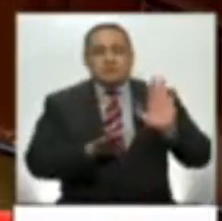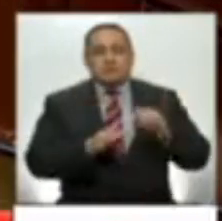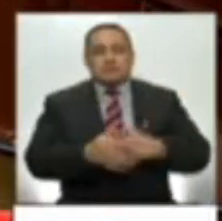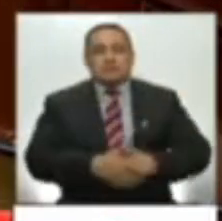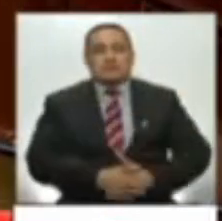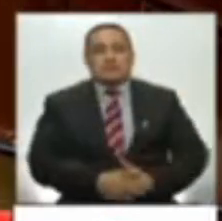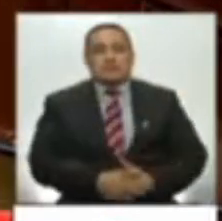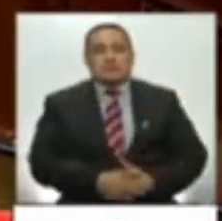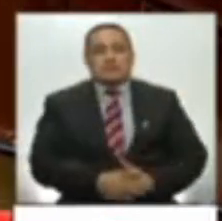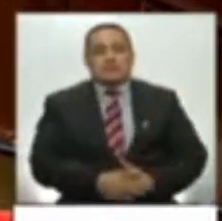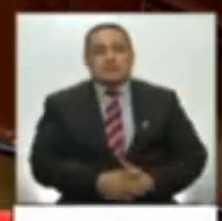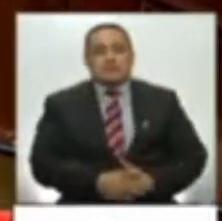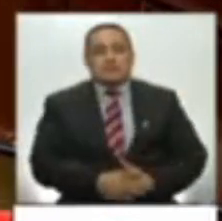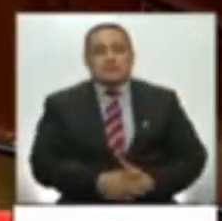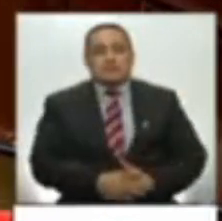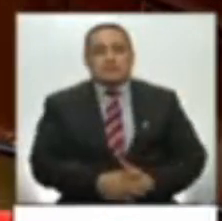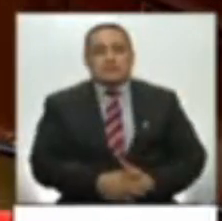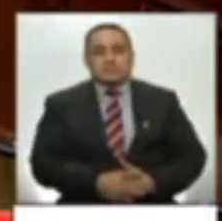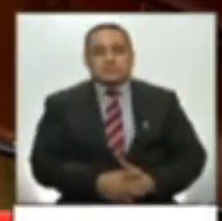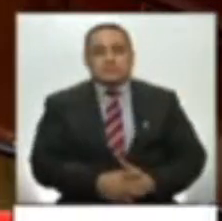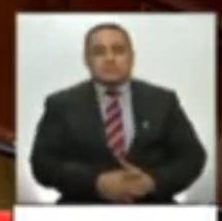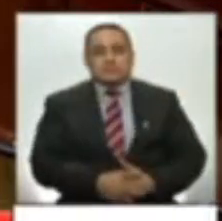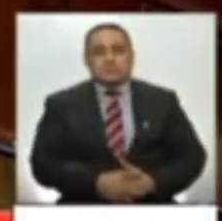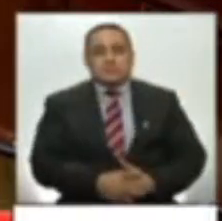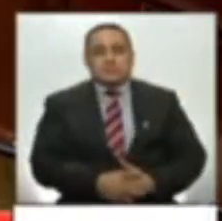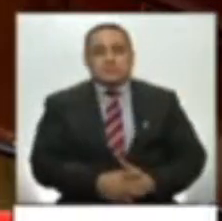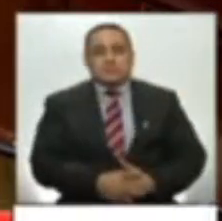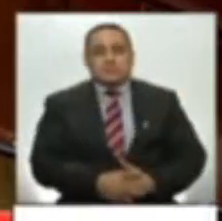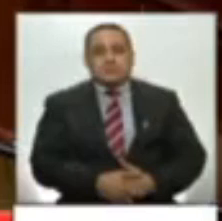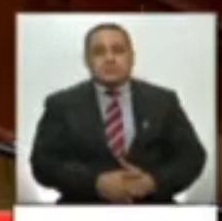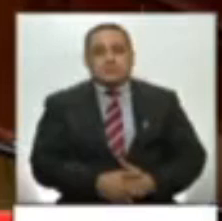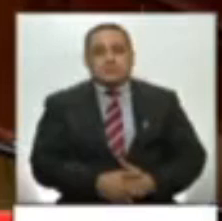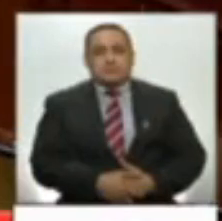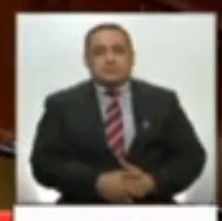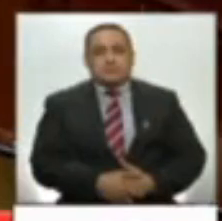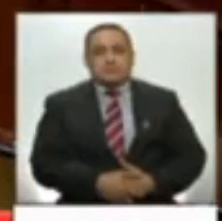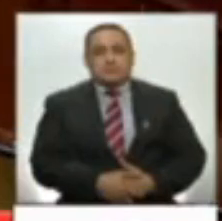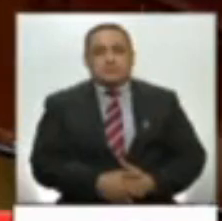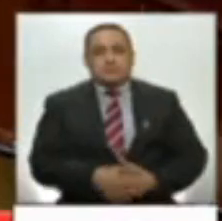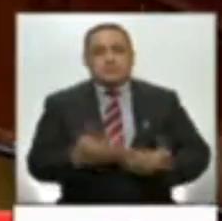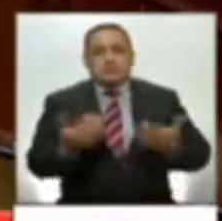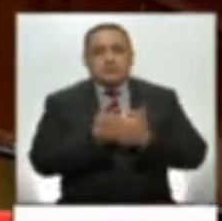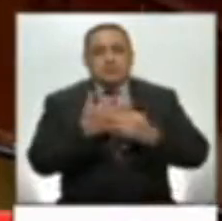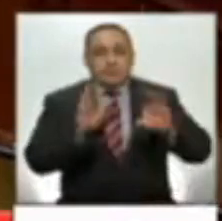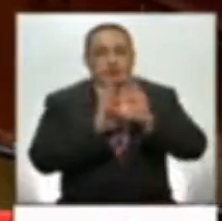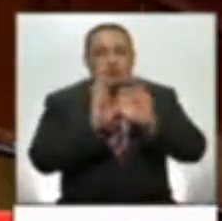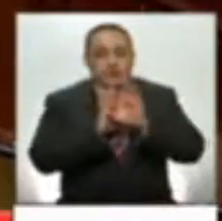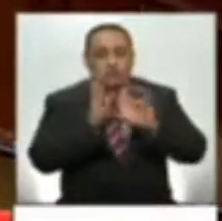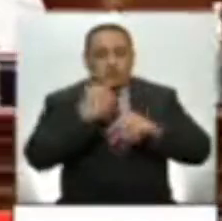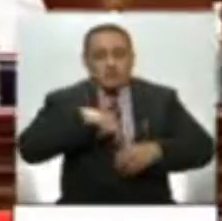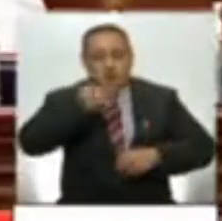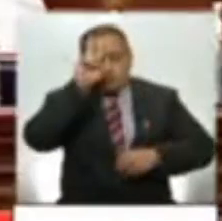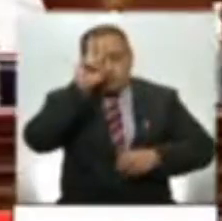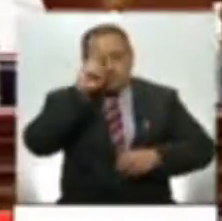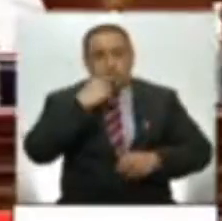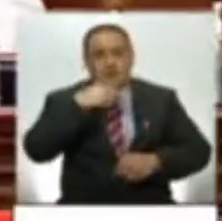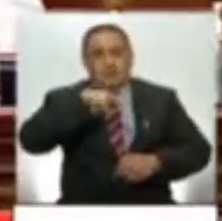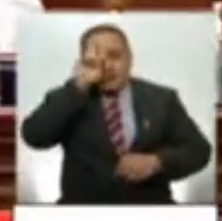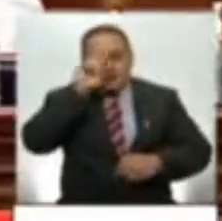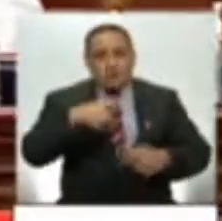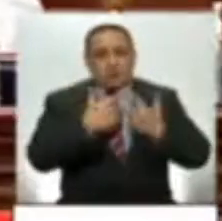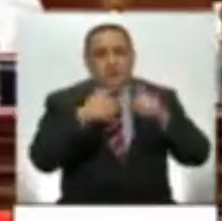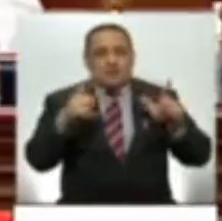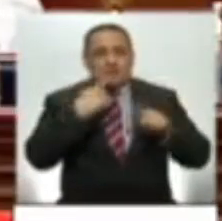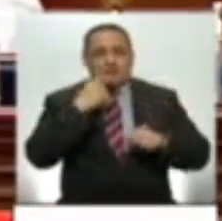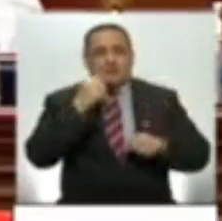casta yactanchis raico, que muso que el camaito nueva constitución raico, Perú libre